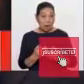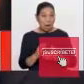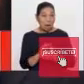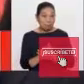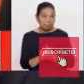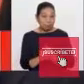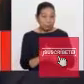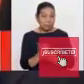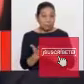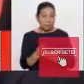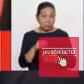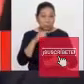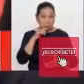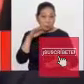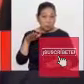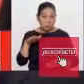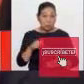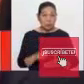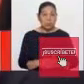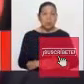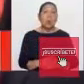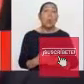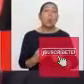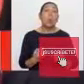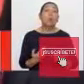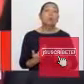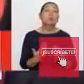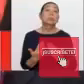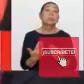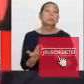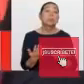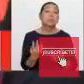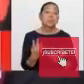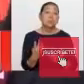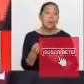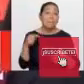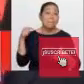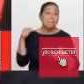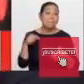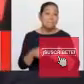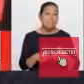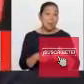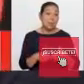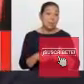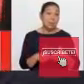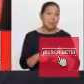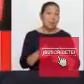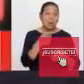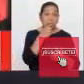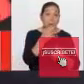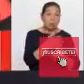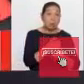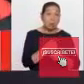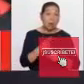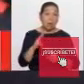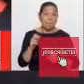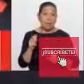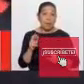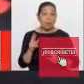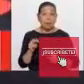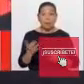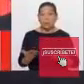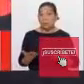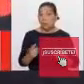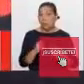amiguitos de la menor de 12 años. ¿Cuánta relación habría entre este asesinato y el caso del secuestro de Valeria? Bueno,